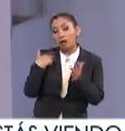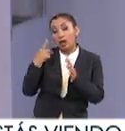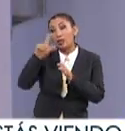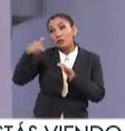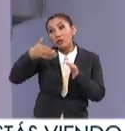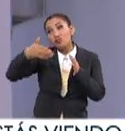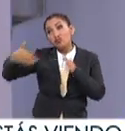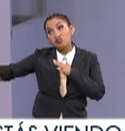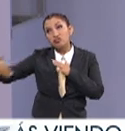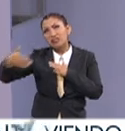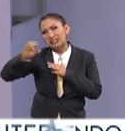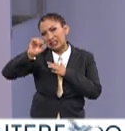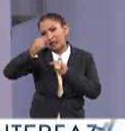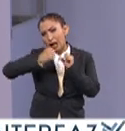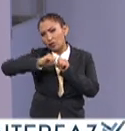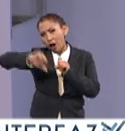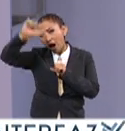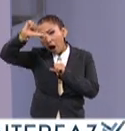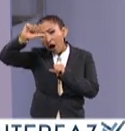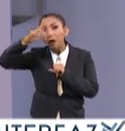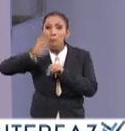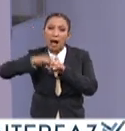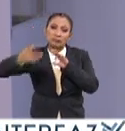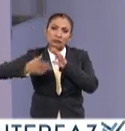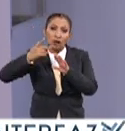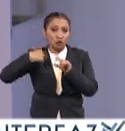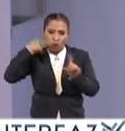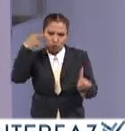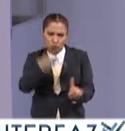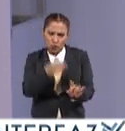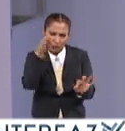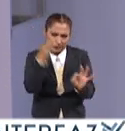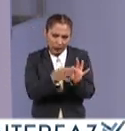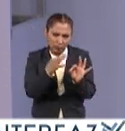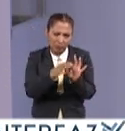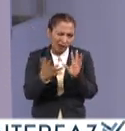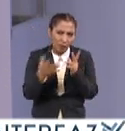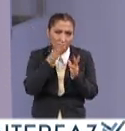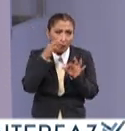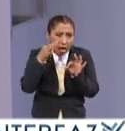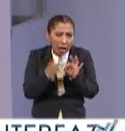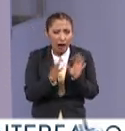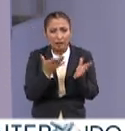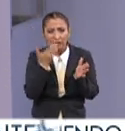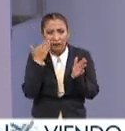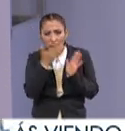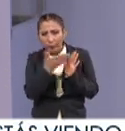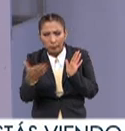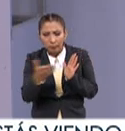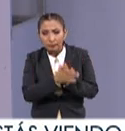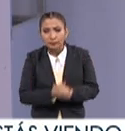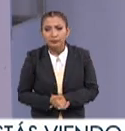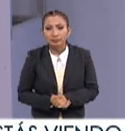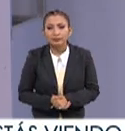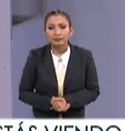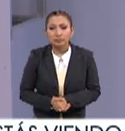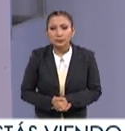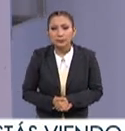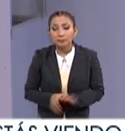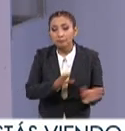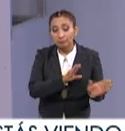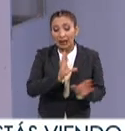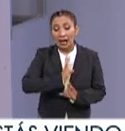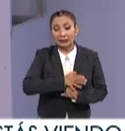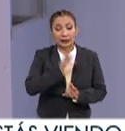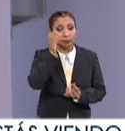frecuentemente ya después de los 60. No me dedico a eso exactamente, entonces no le puedo decir la periodicidad exacta. En el